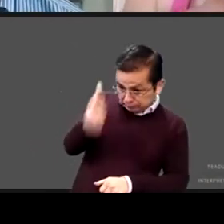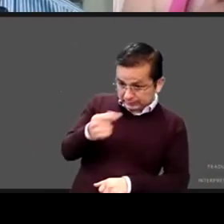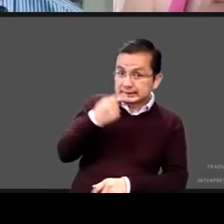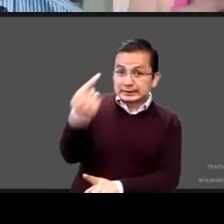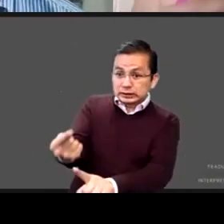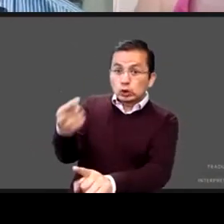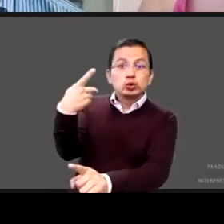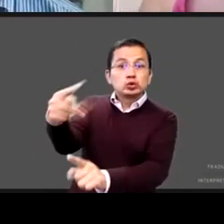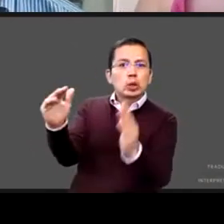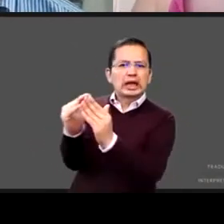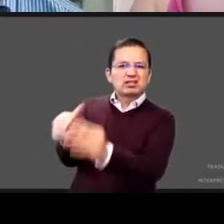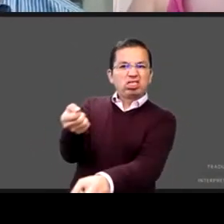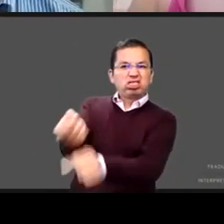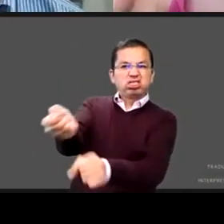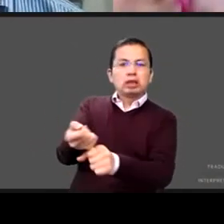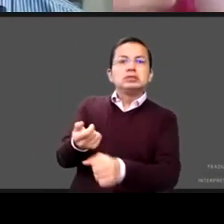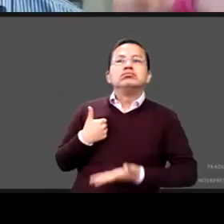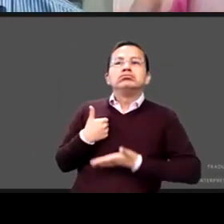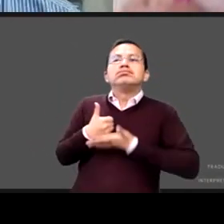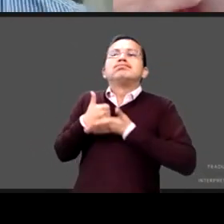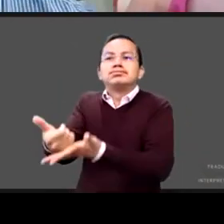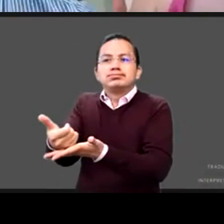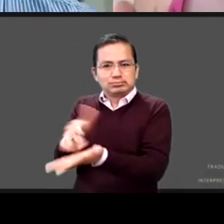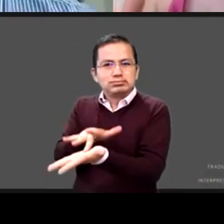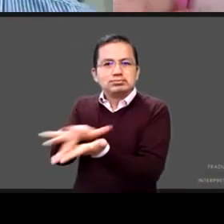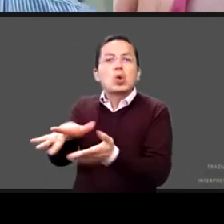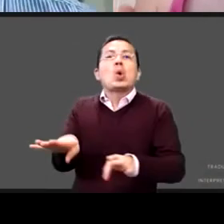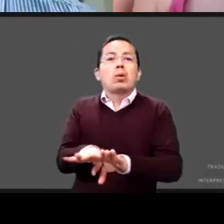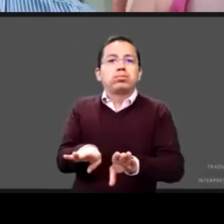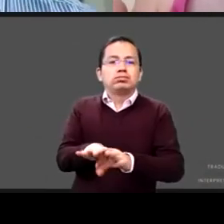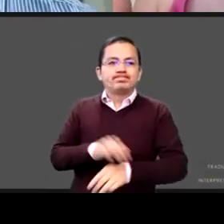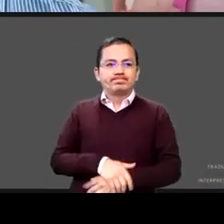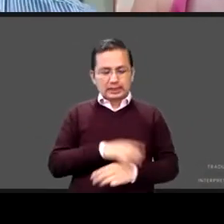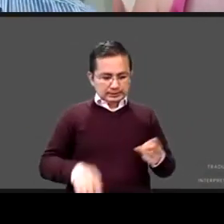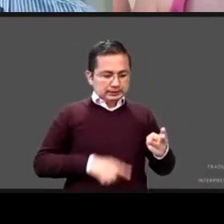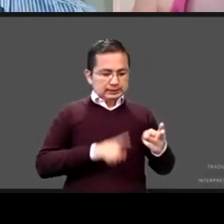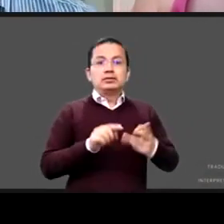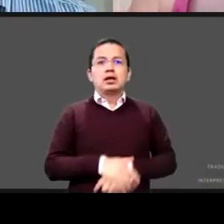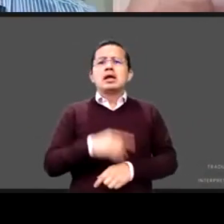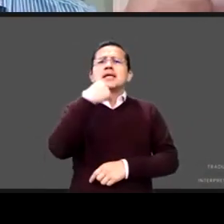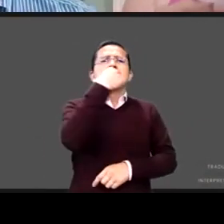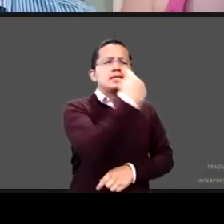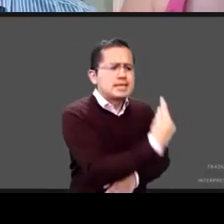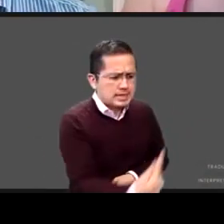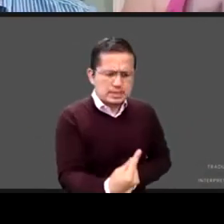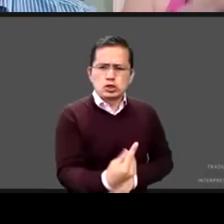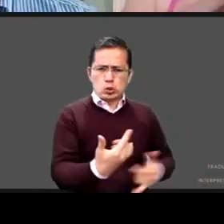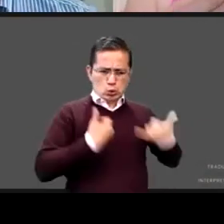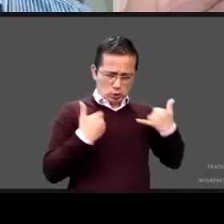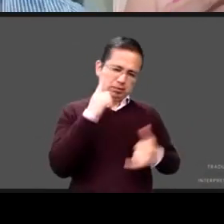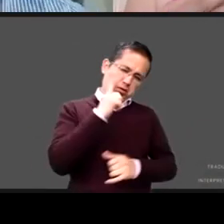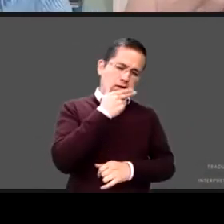en casa? ¿Cómo pueden participar niños, niñas y adolescentes en erradicar